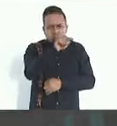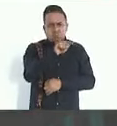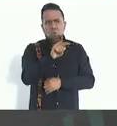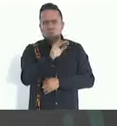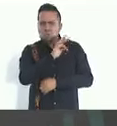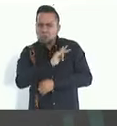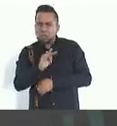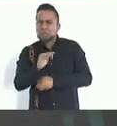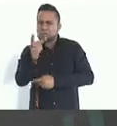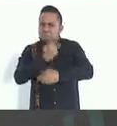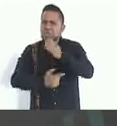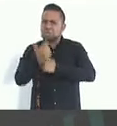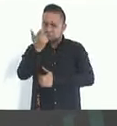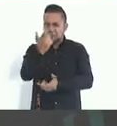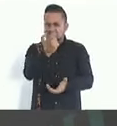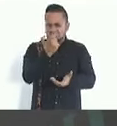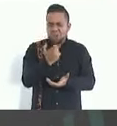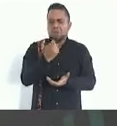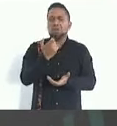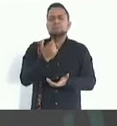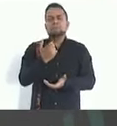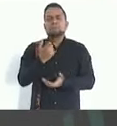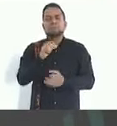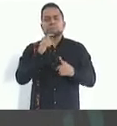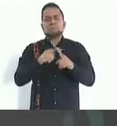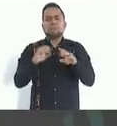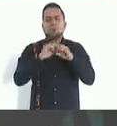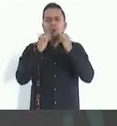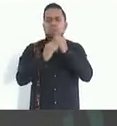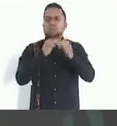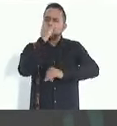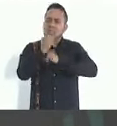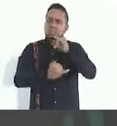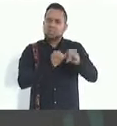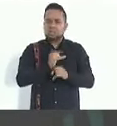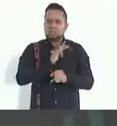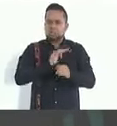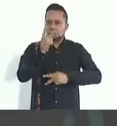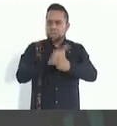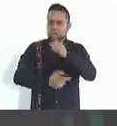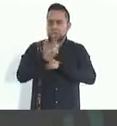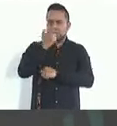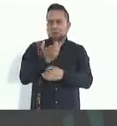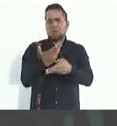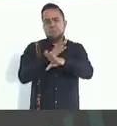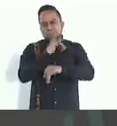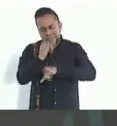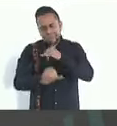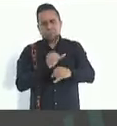solicitara deuda a organismos financieros internacionales, a bancos